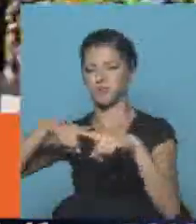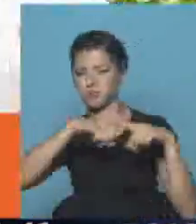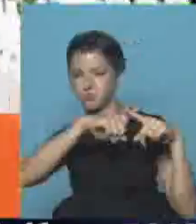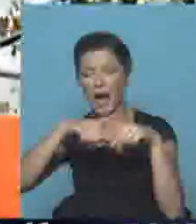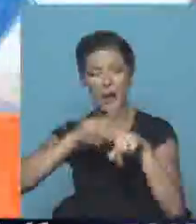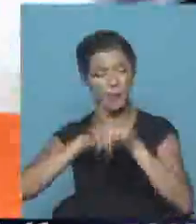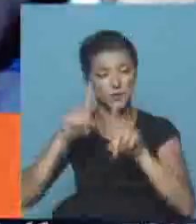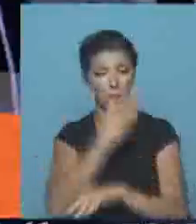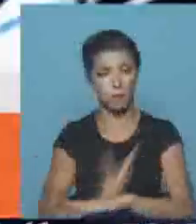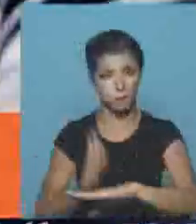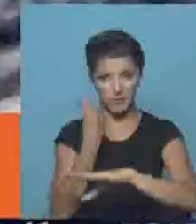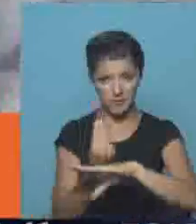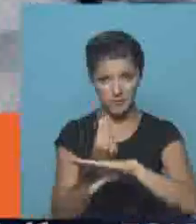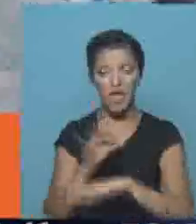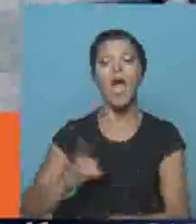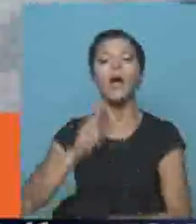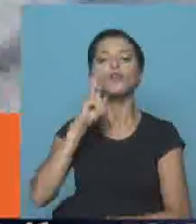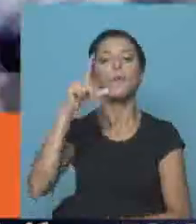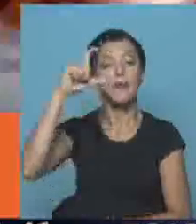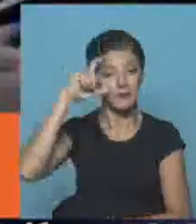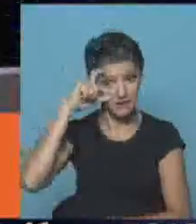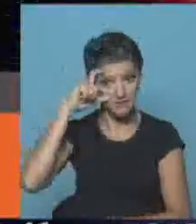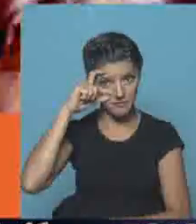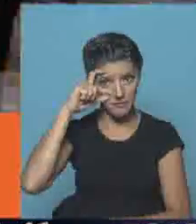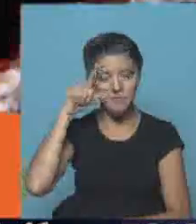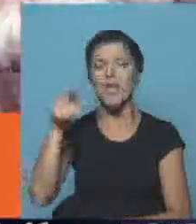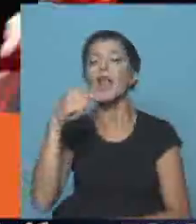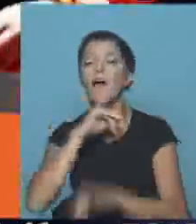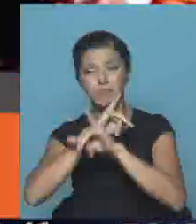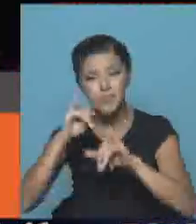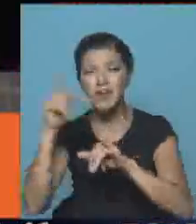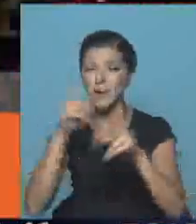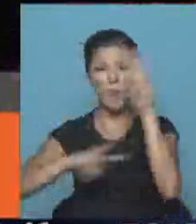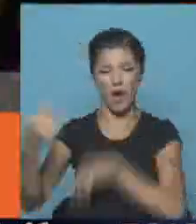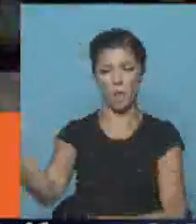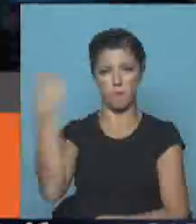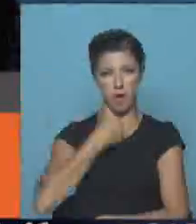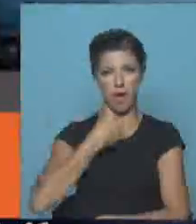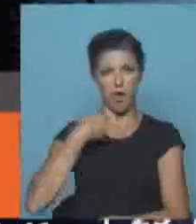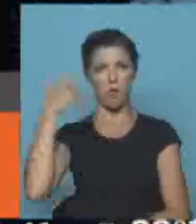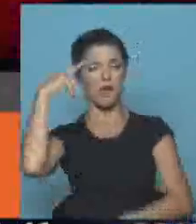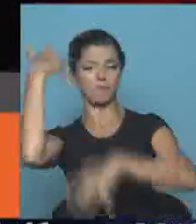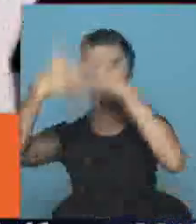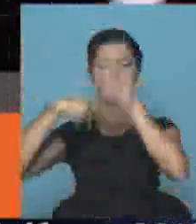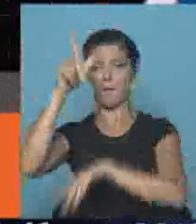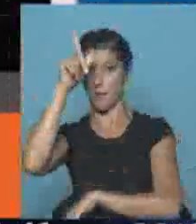gobierno, en 2010 el mandatario denunció un intento de derrocarlo mediante una rebelión policial